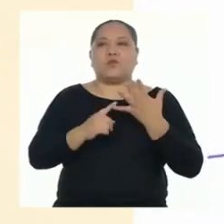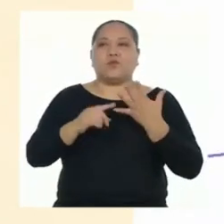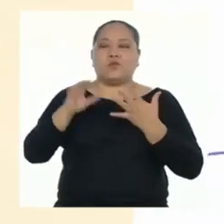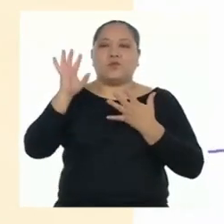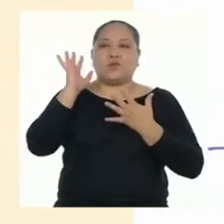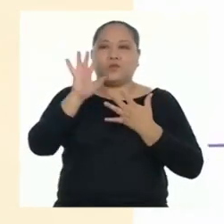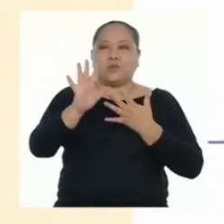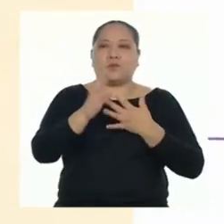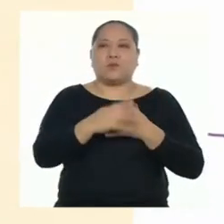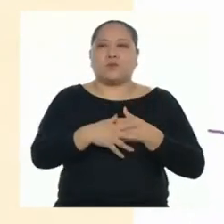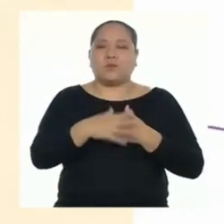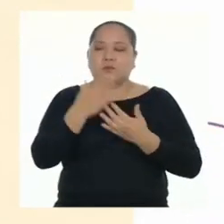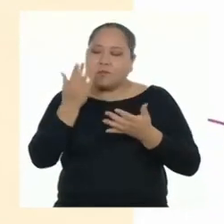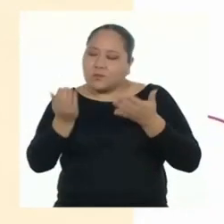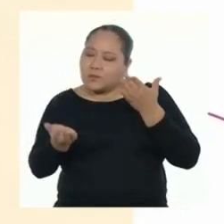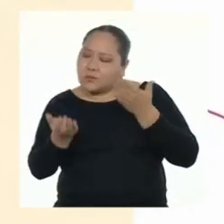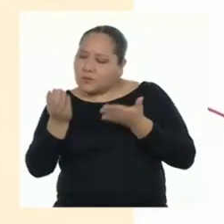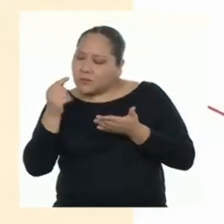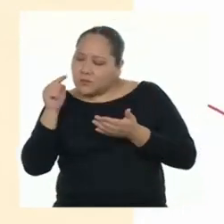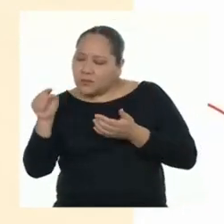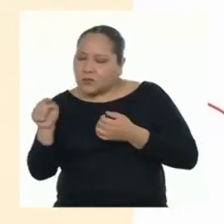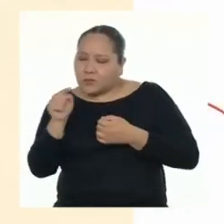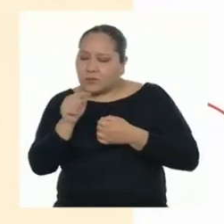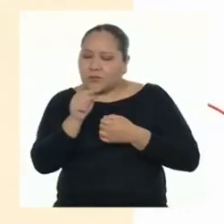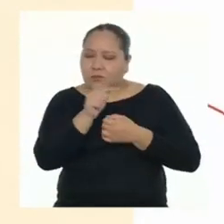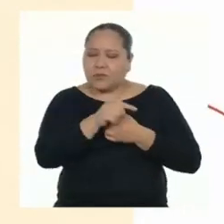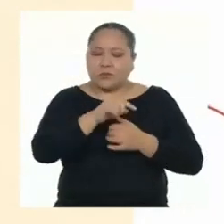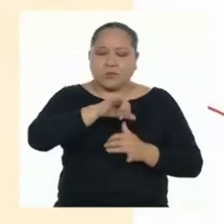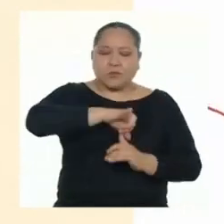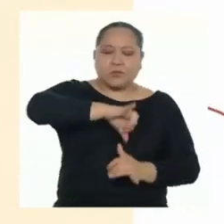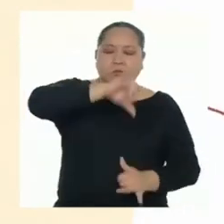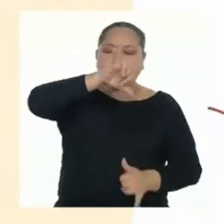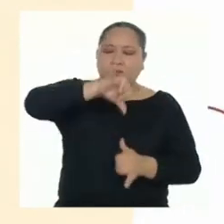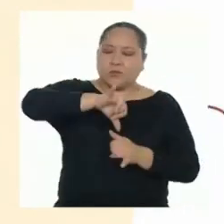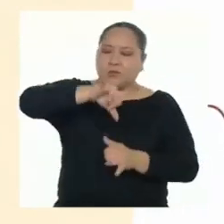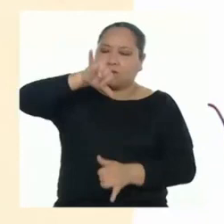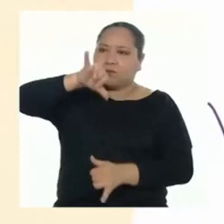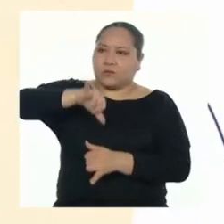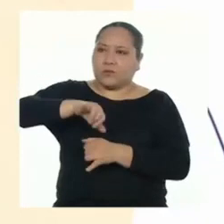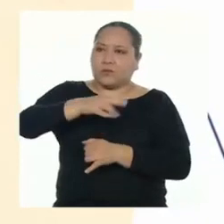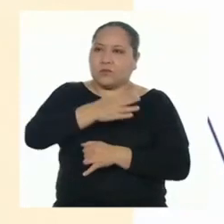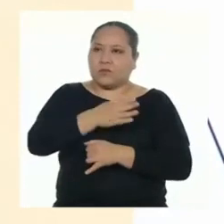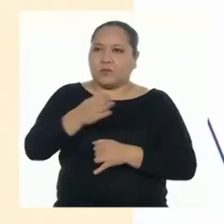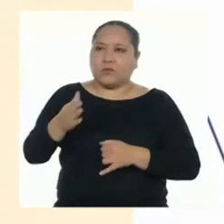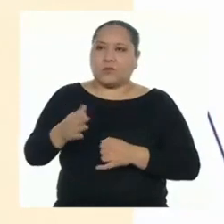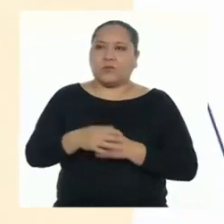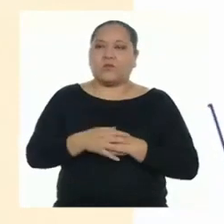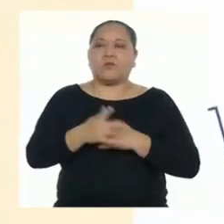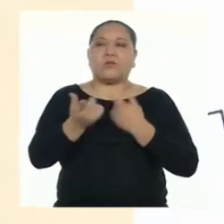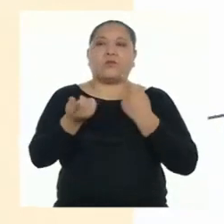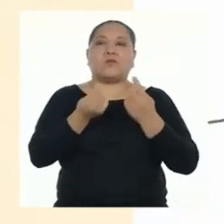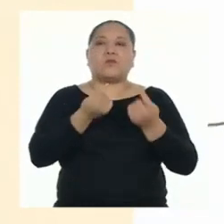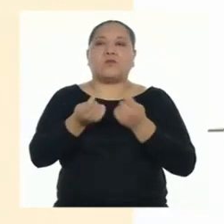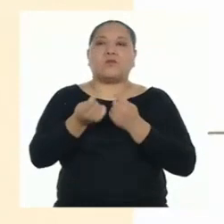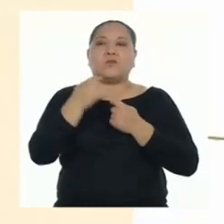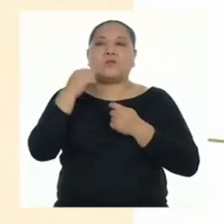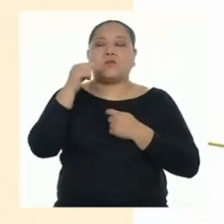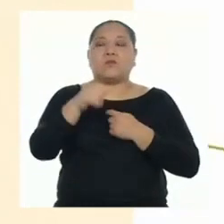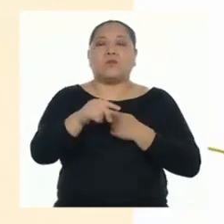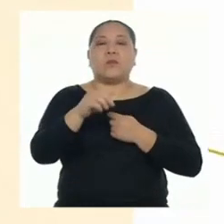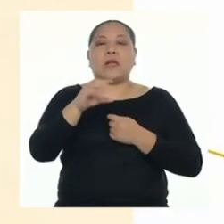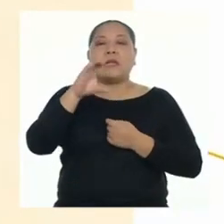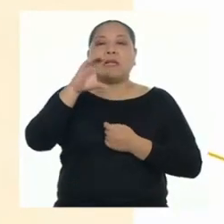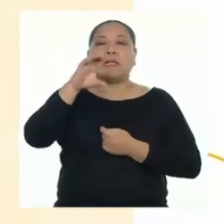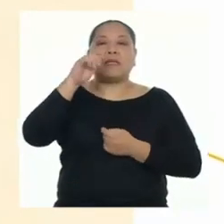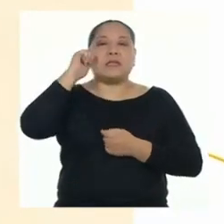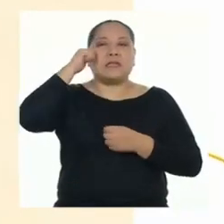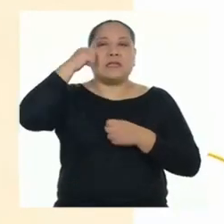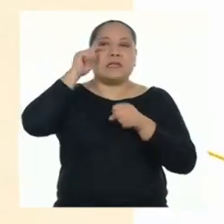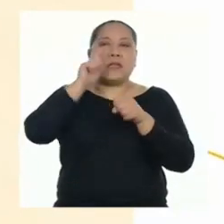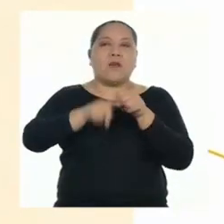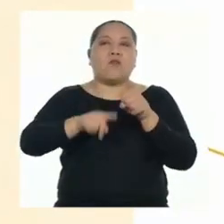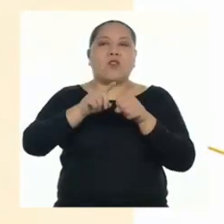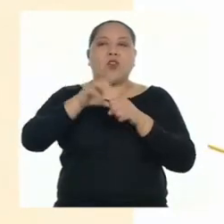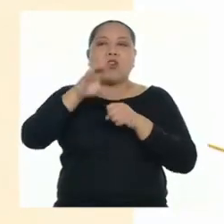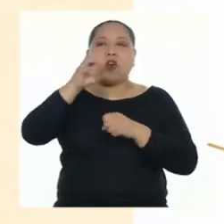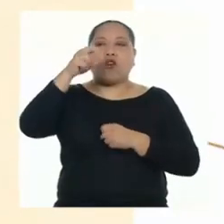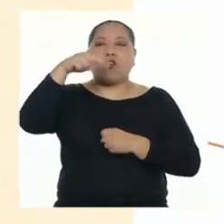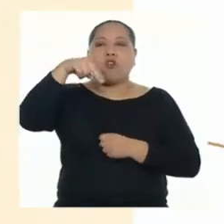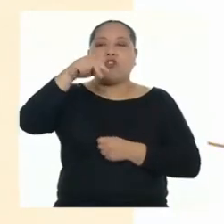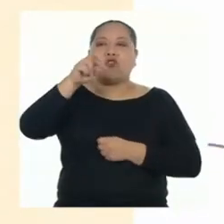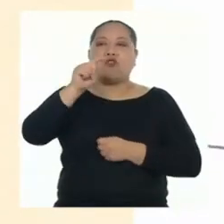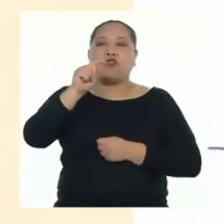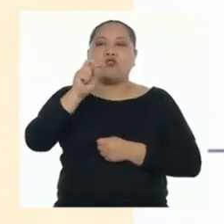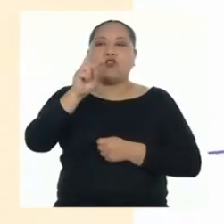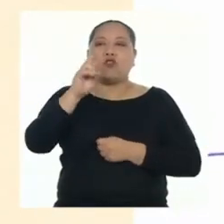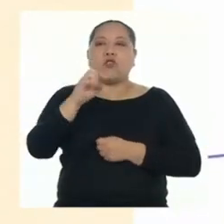5. Realizar comparaciones de las medidas obtenidas con las de la cebolla de control. Esta cebolla de control es la del agua